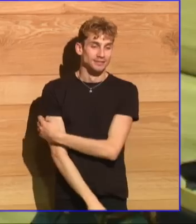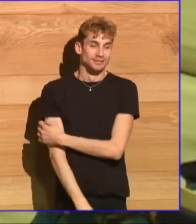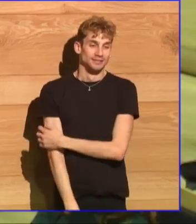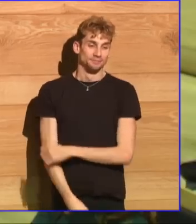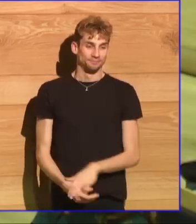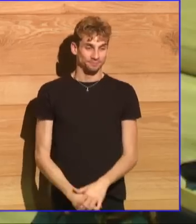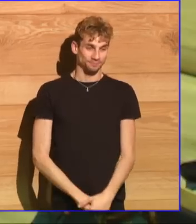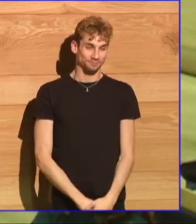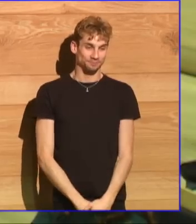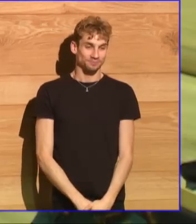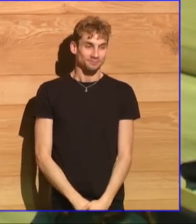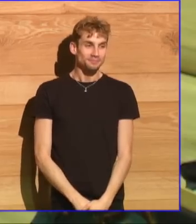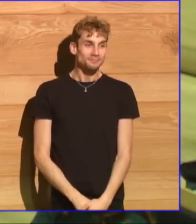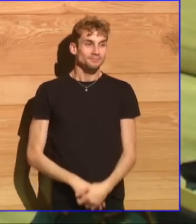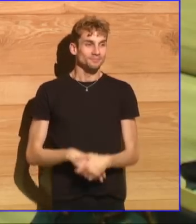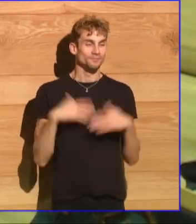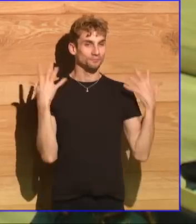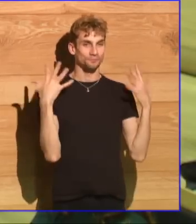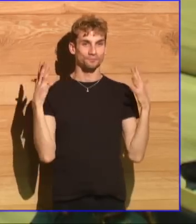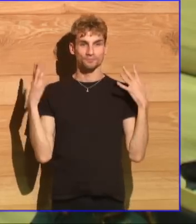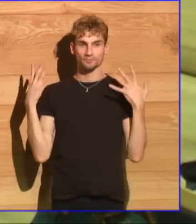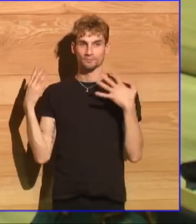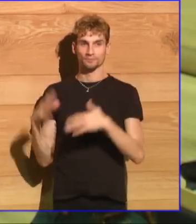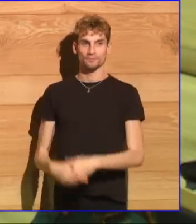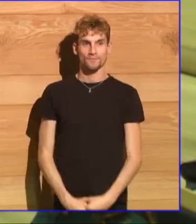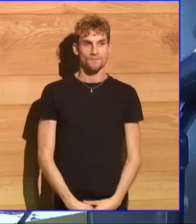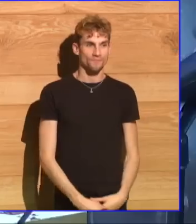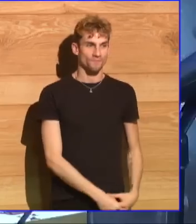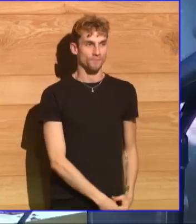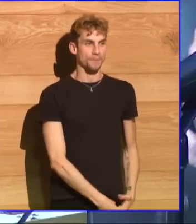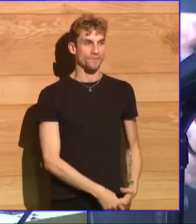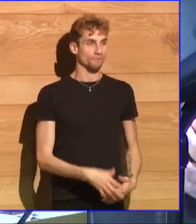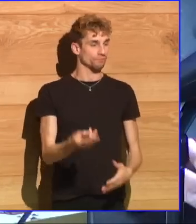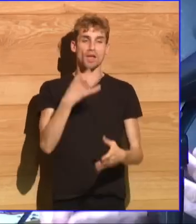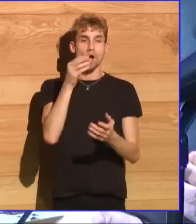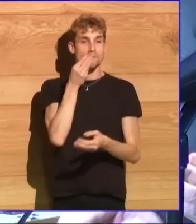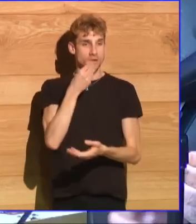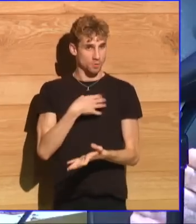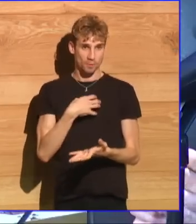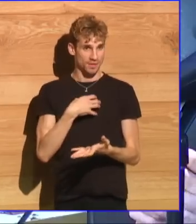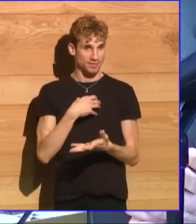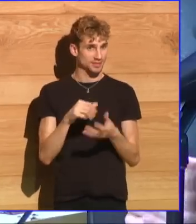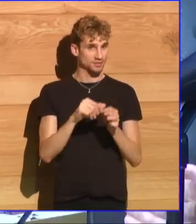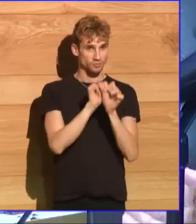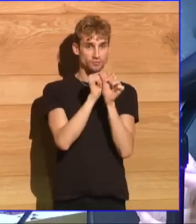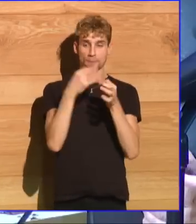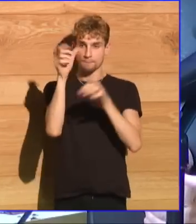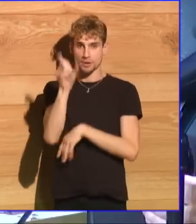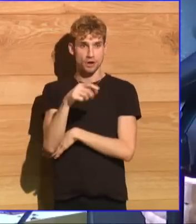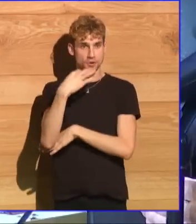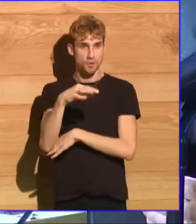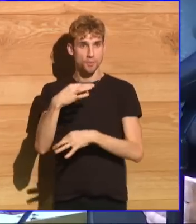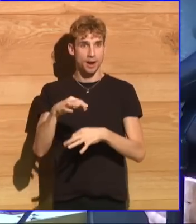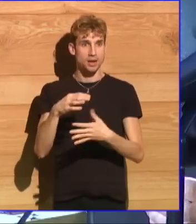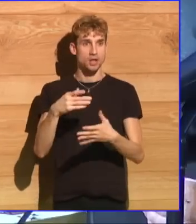Es genial. Esto no se puede comer así. No. Spielberg, ¿a que no se puede comer así? Una persona normal. Todo lo que he